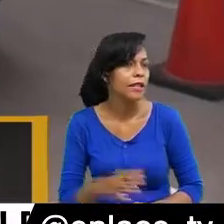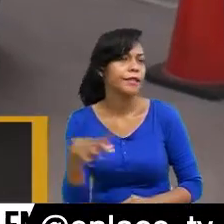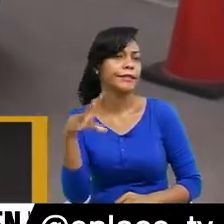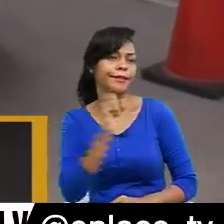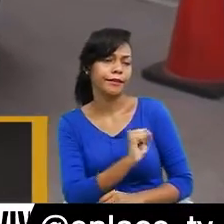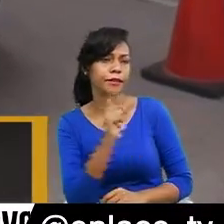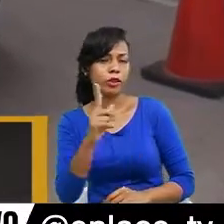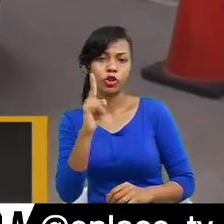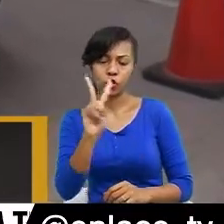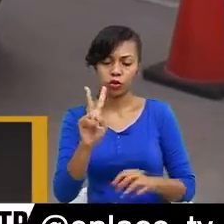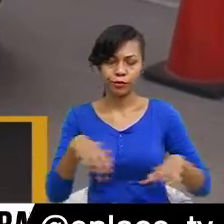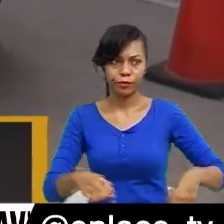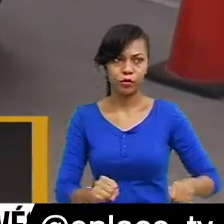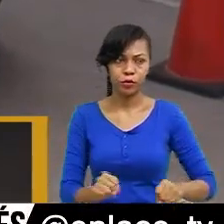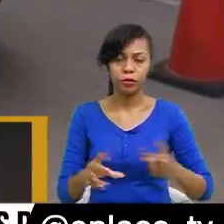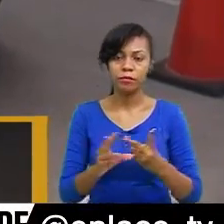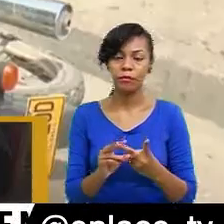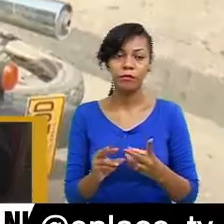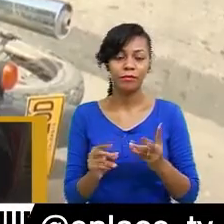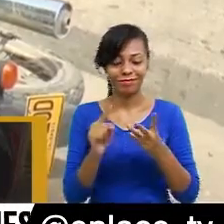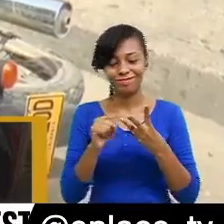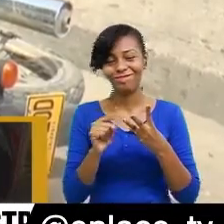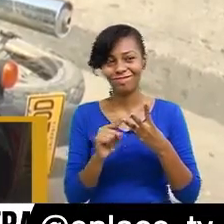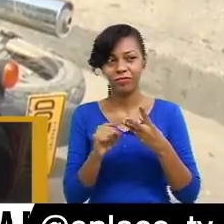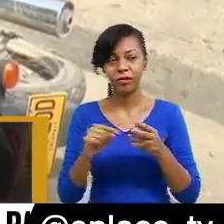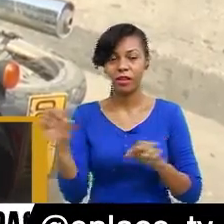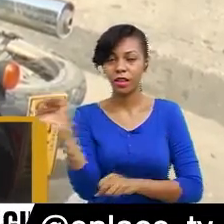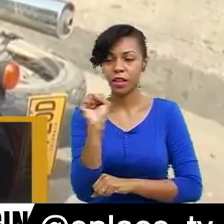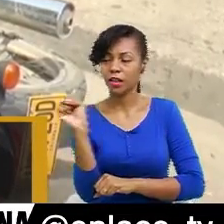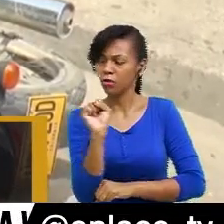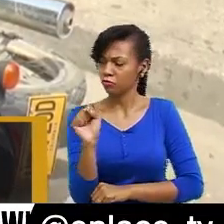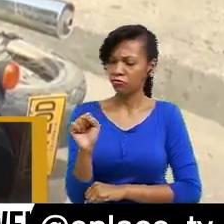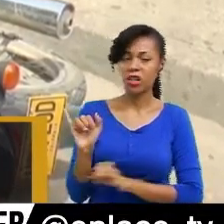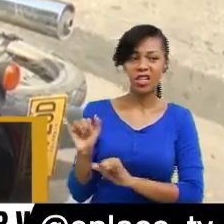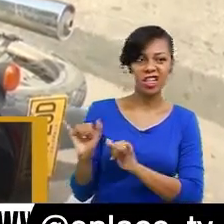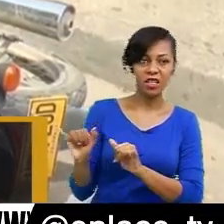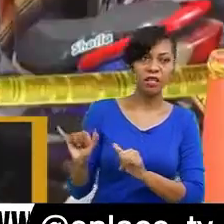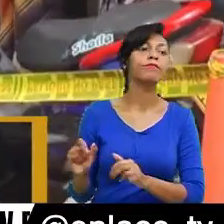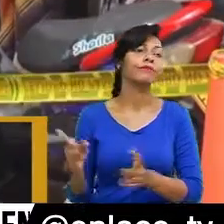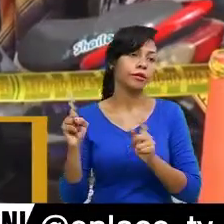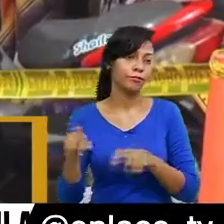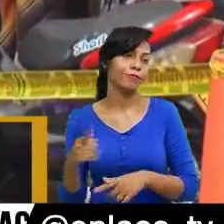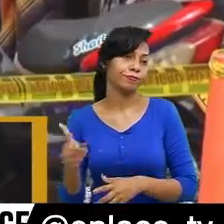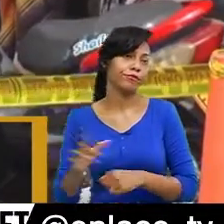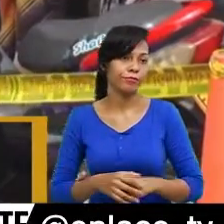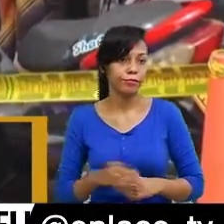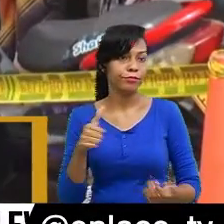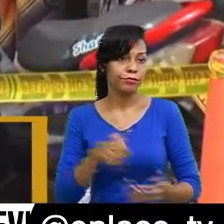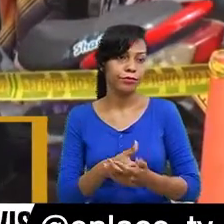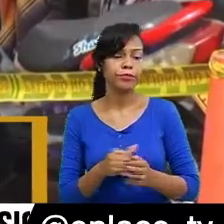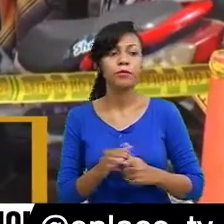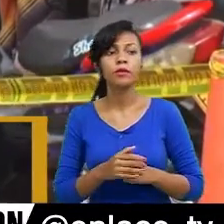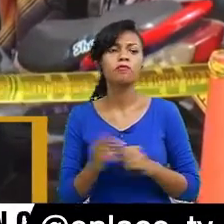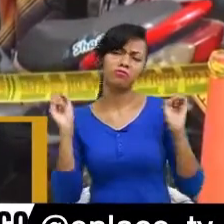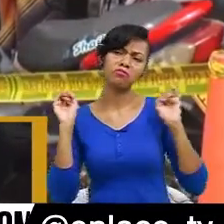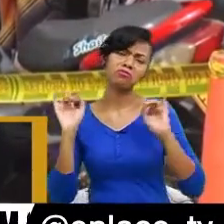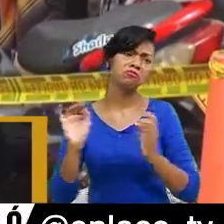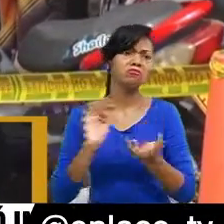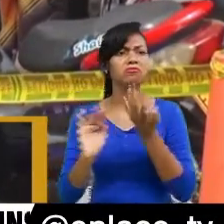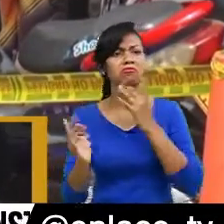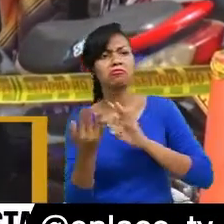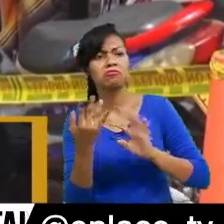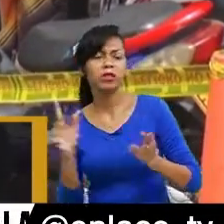motocicletas y una camioneta que se encontraba estacionada, involucradas en un accidente de tránsito. El sector es muy transitado y tener la